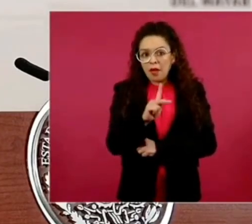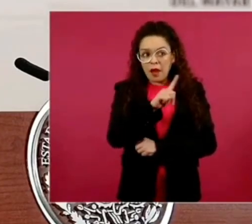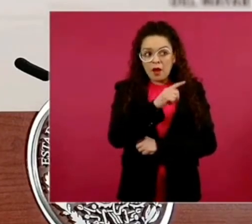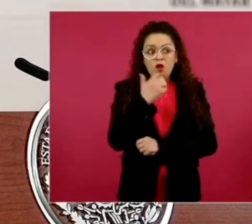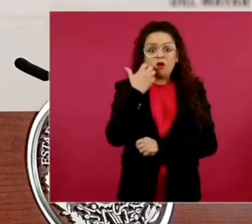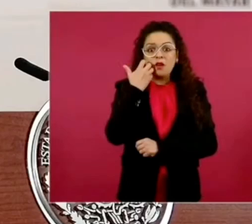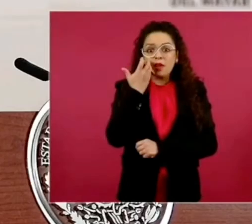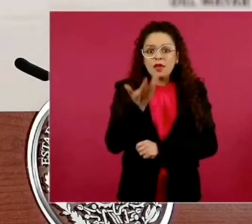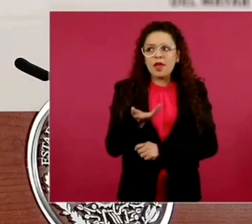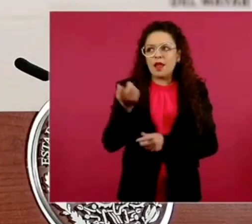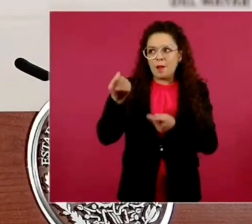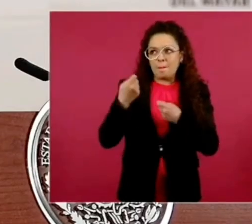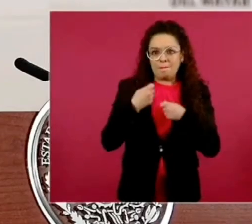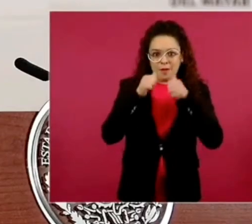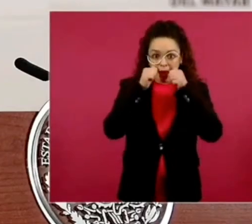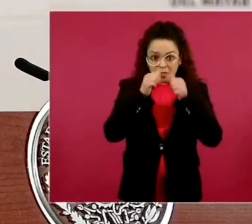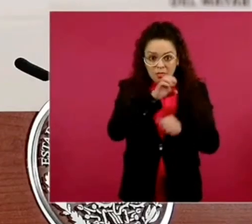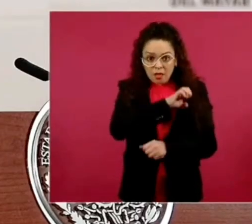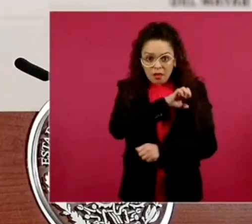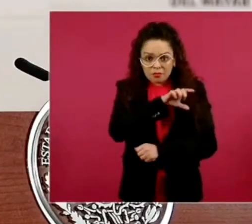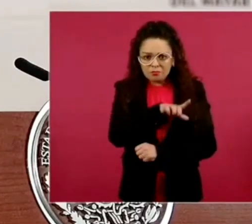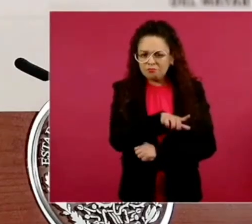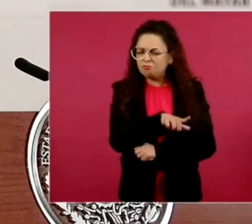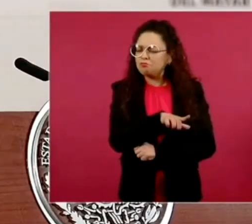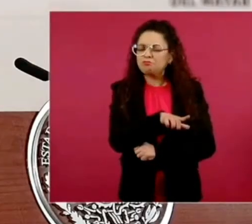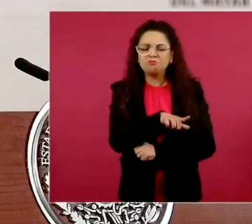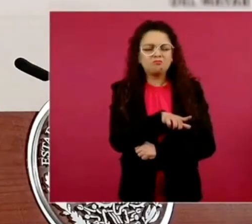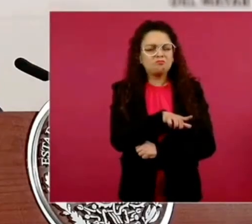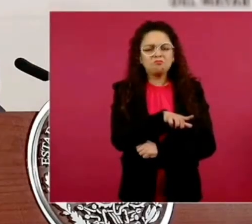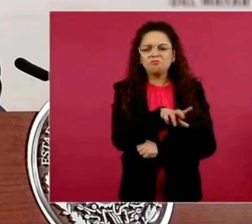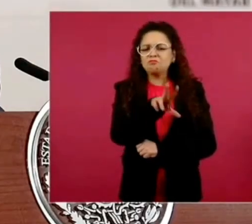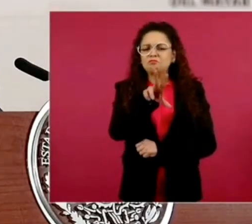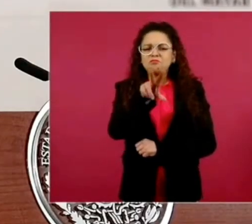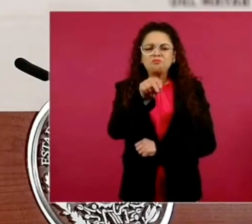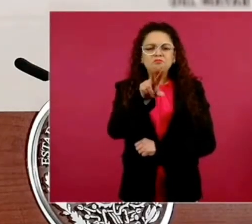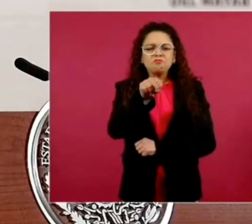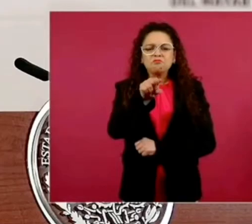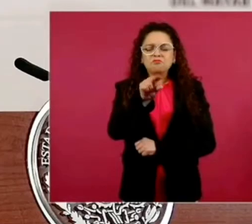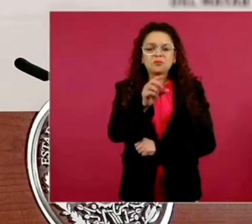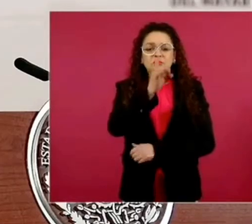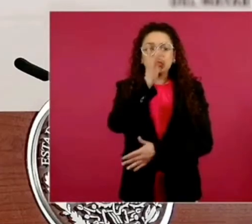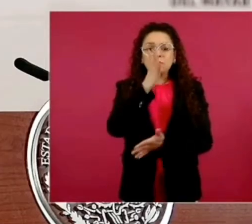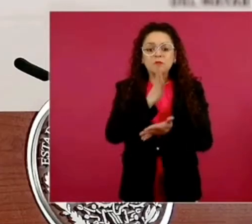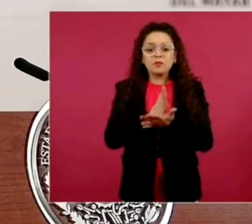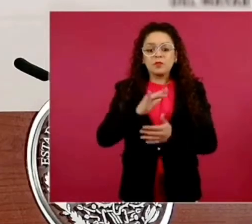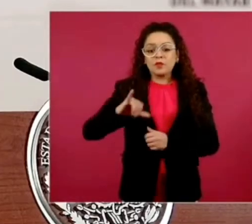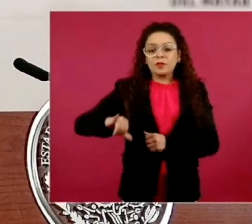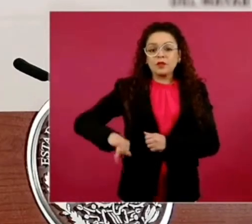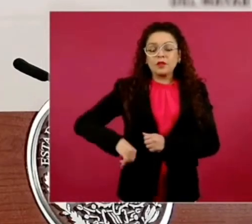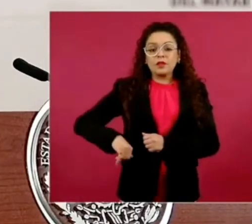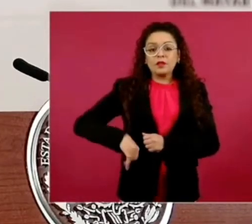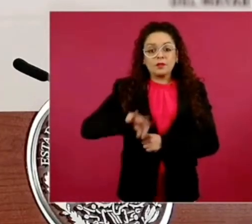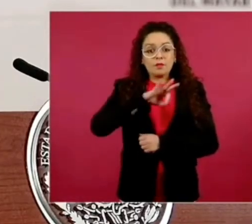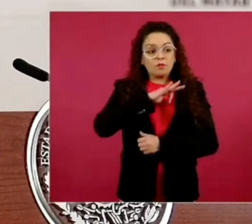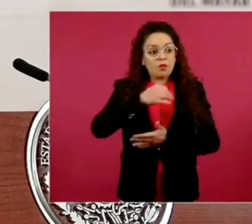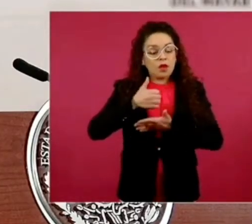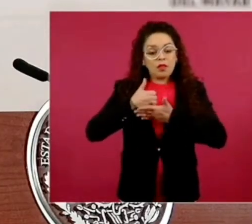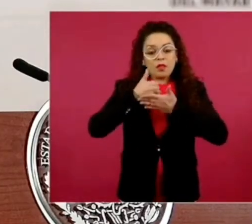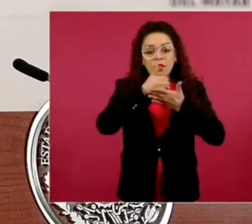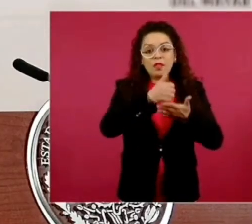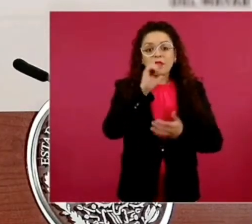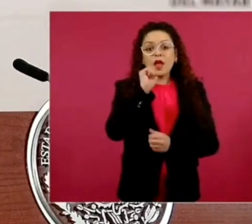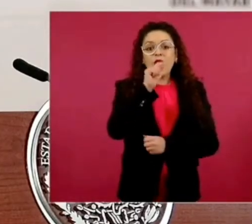útil a una causa sin importarle el rango o el